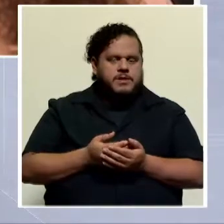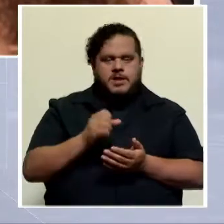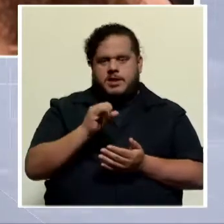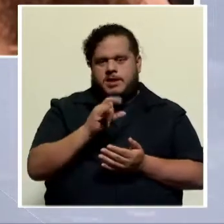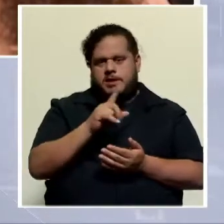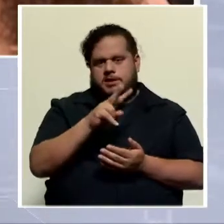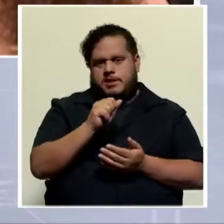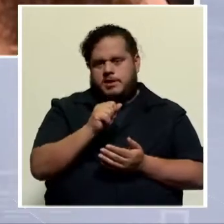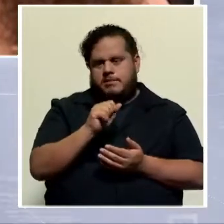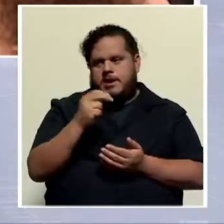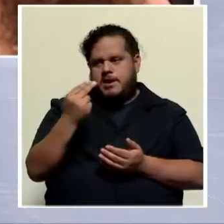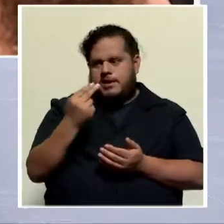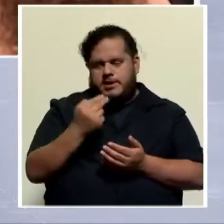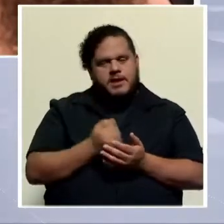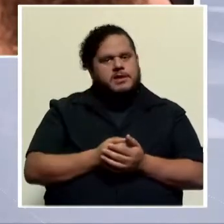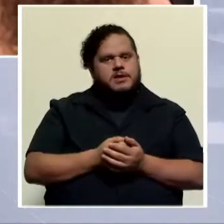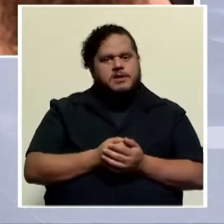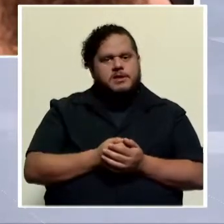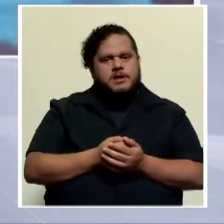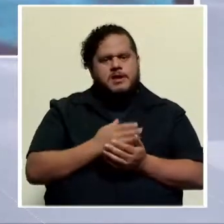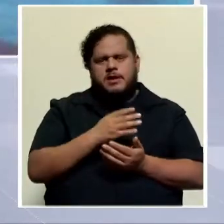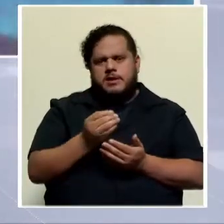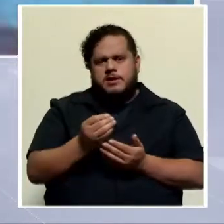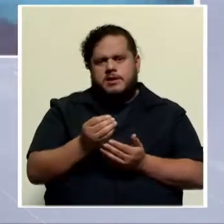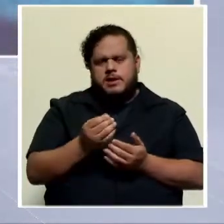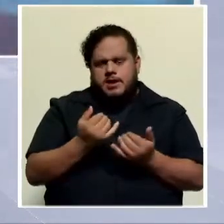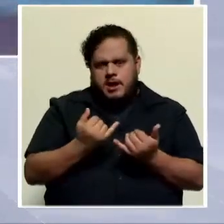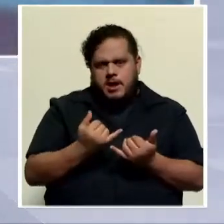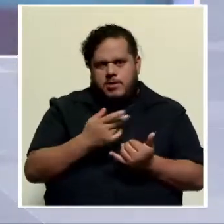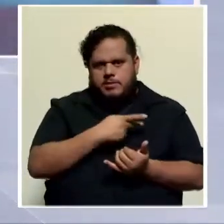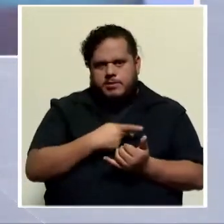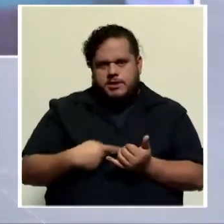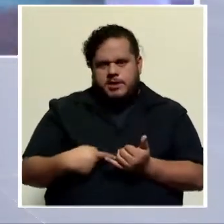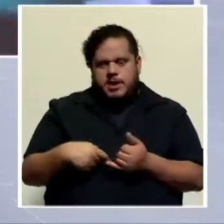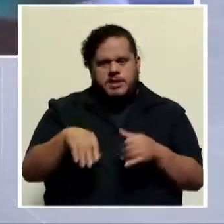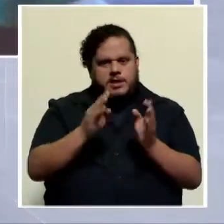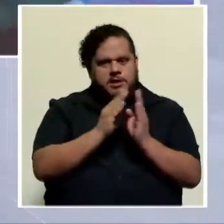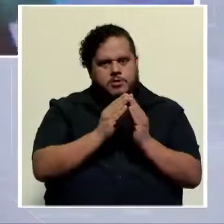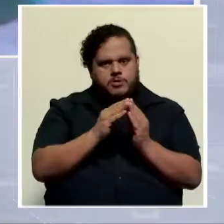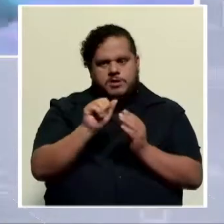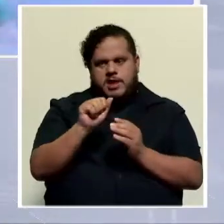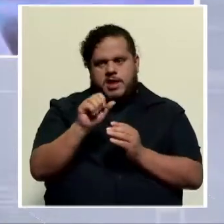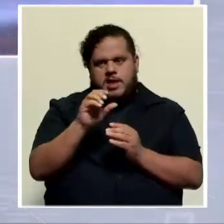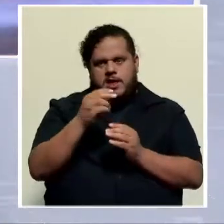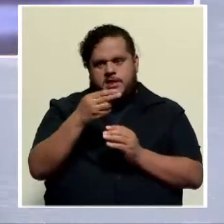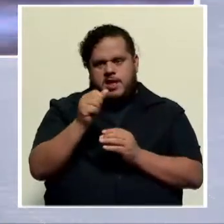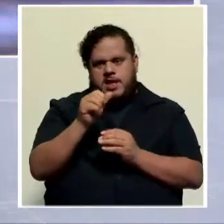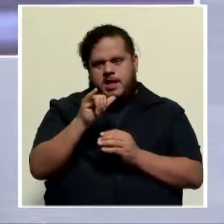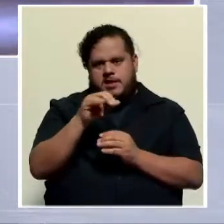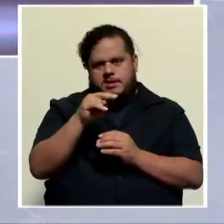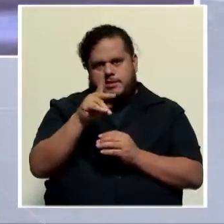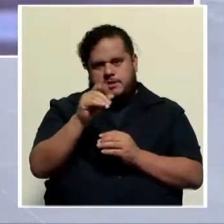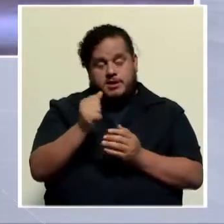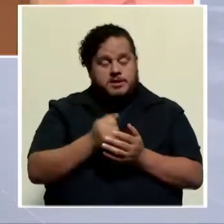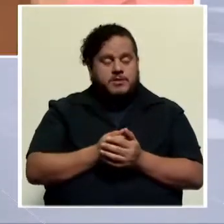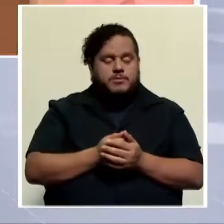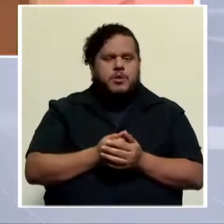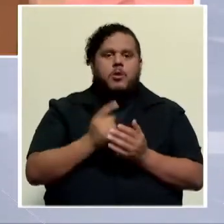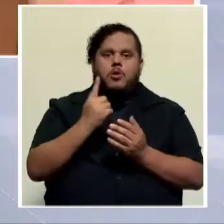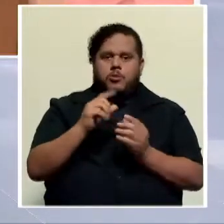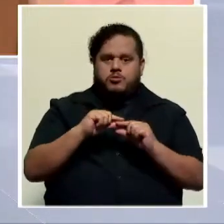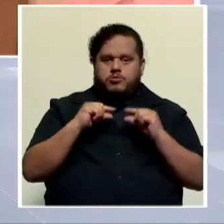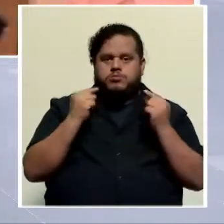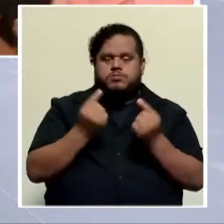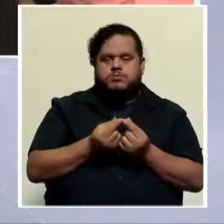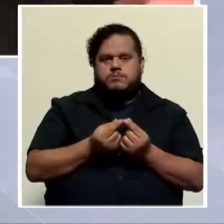Silvia Hernández, y la actual presidenta de la Comisión de Hacendarios también, en fin, un